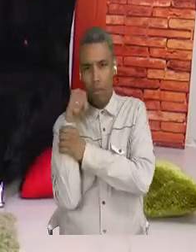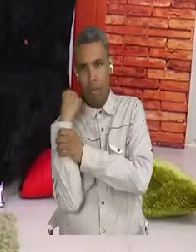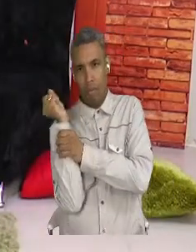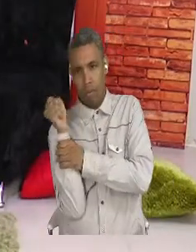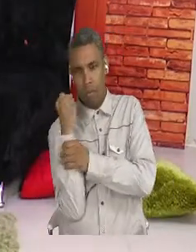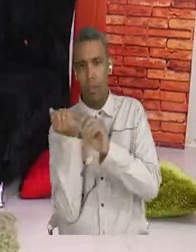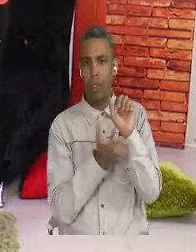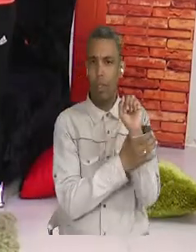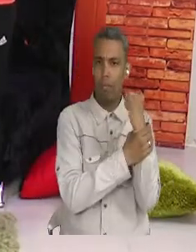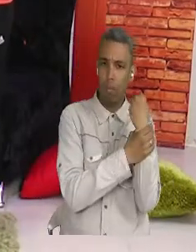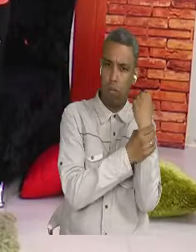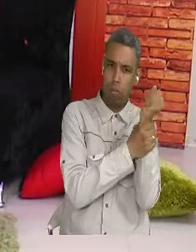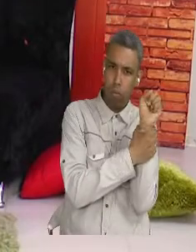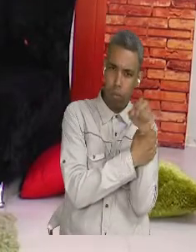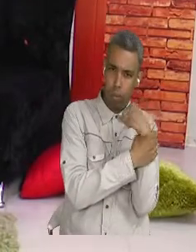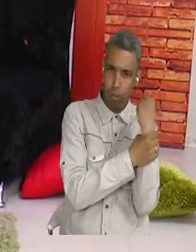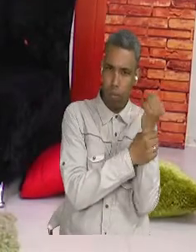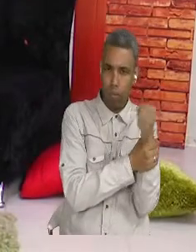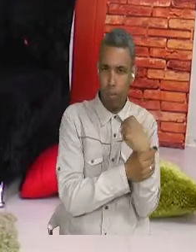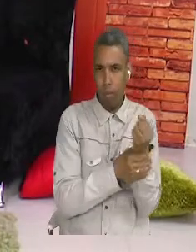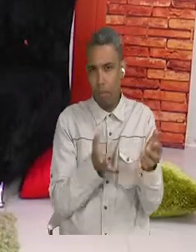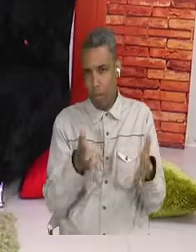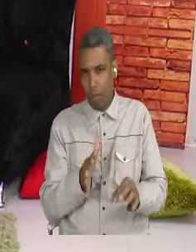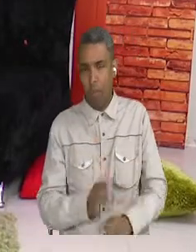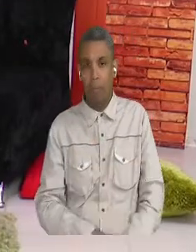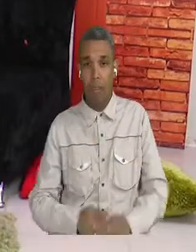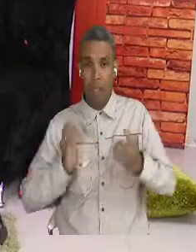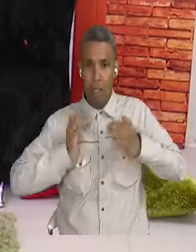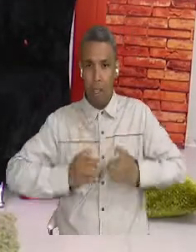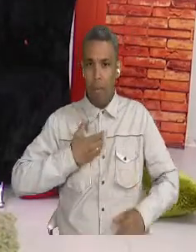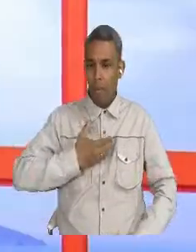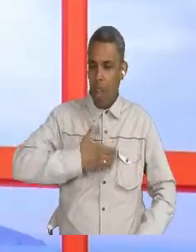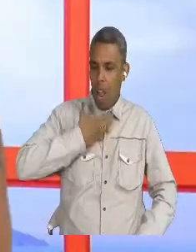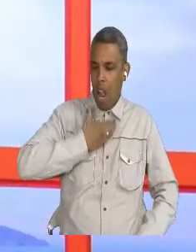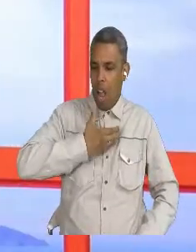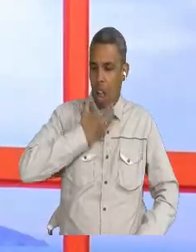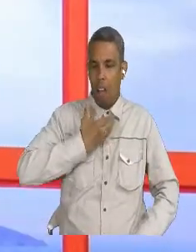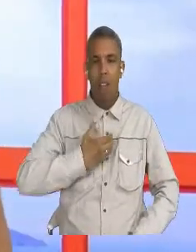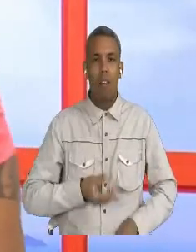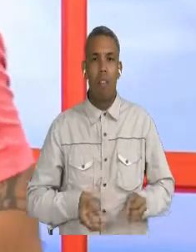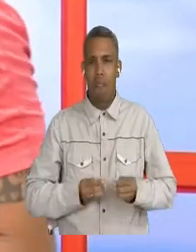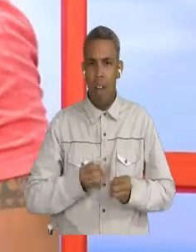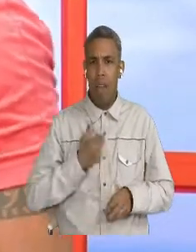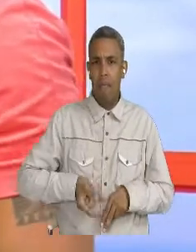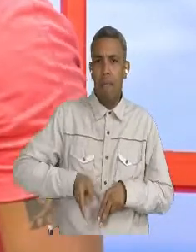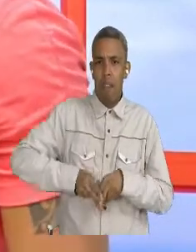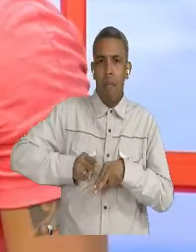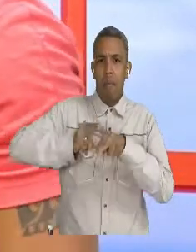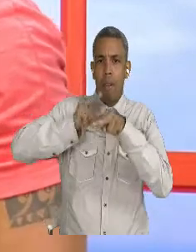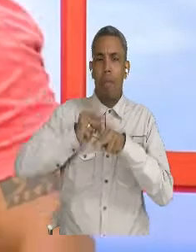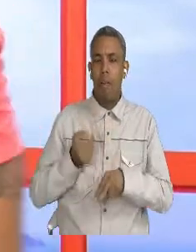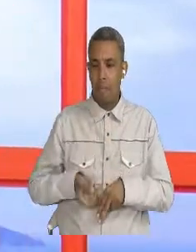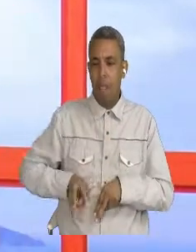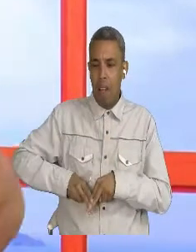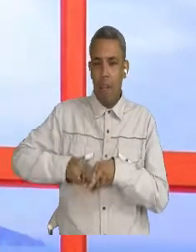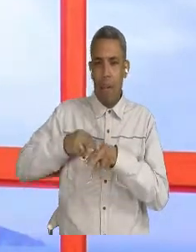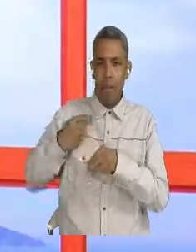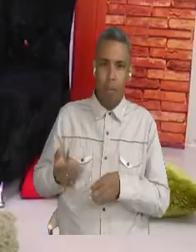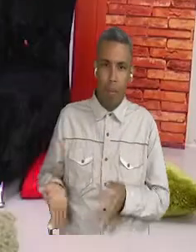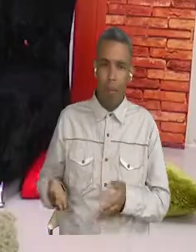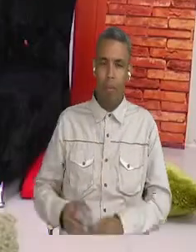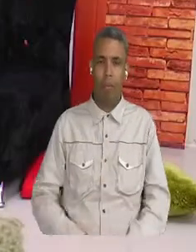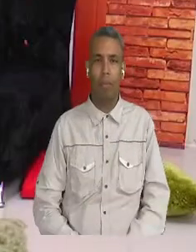más movimiento al cuerpo para que empiece a entrar el calor. ¿Listo? Empezamos a hacer skipping. Ahora más fuerte, más fuerte, más fuerte, más fuerte, más fuerte. Vamos,